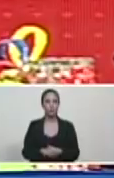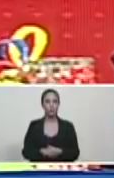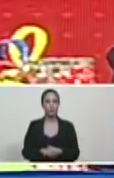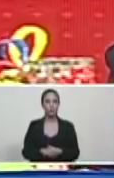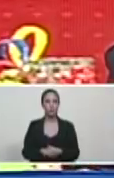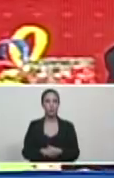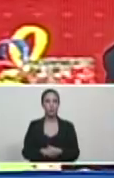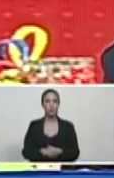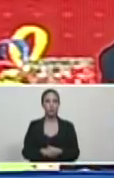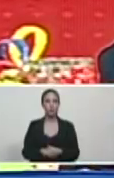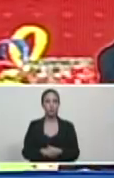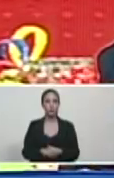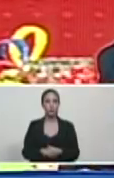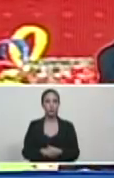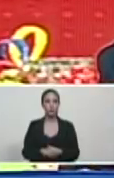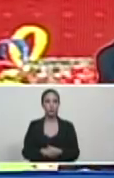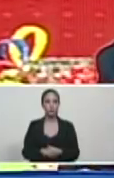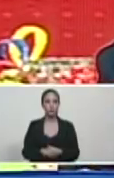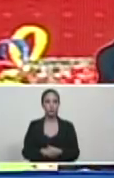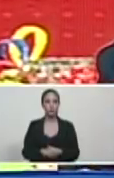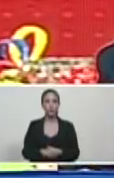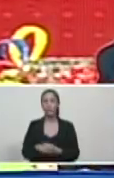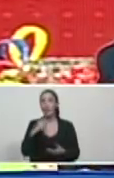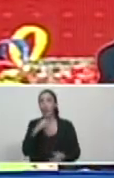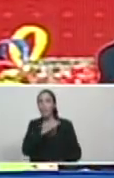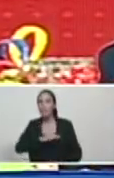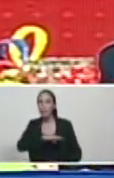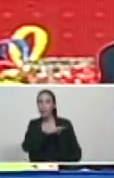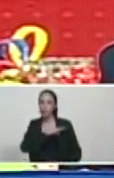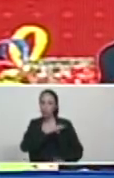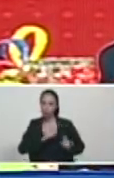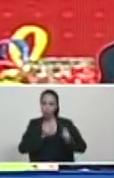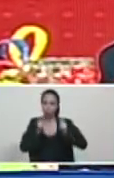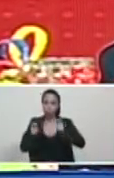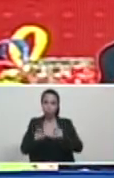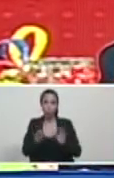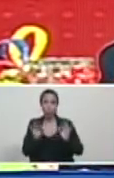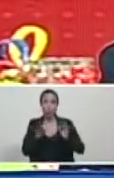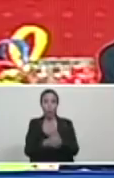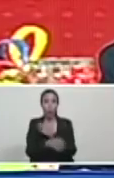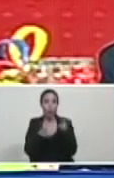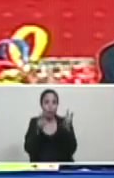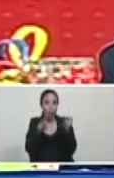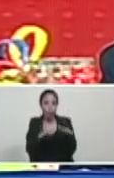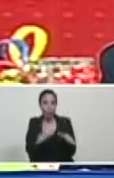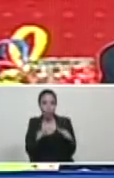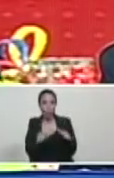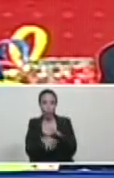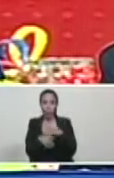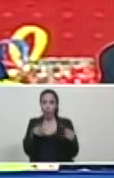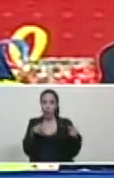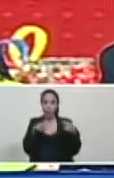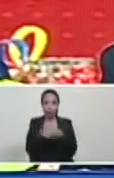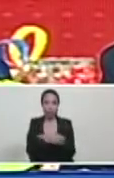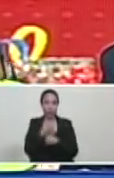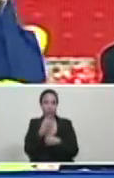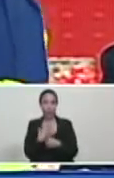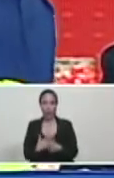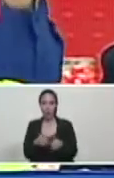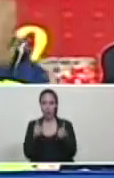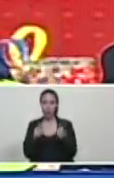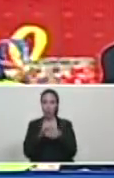Chávez Frías. La gran base de misión que le entregamos, mira, de paquete, bella,